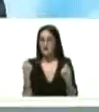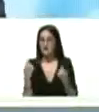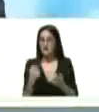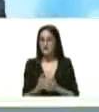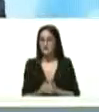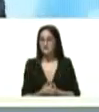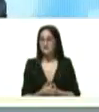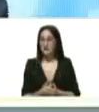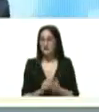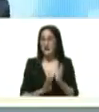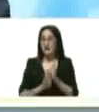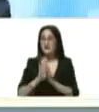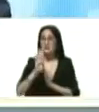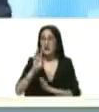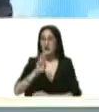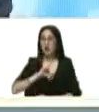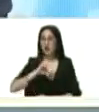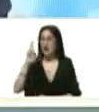Crecimiento récord en la región.